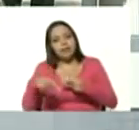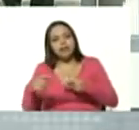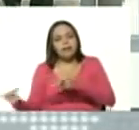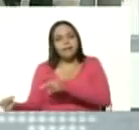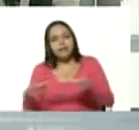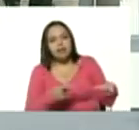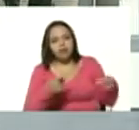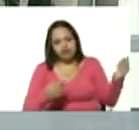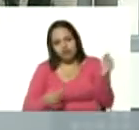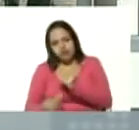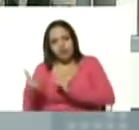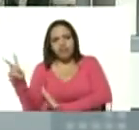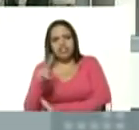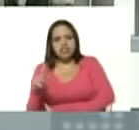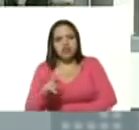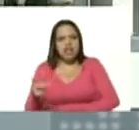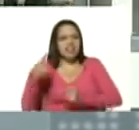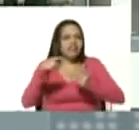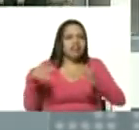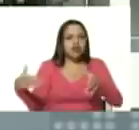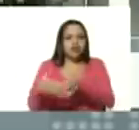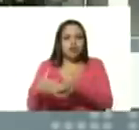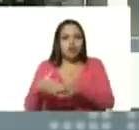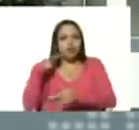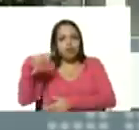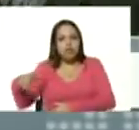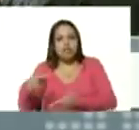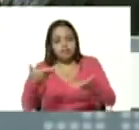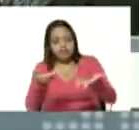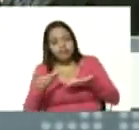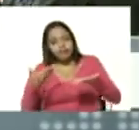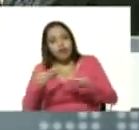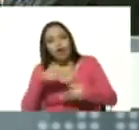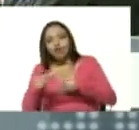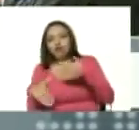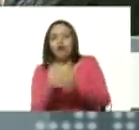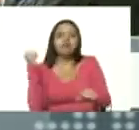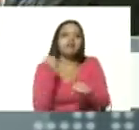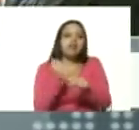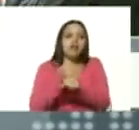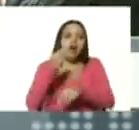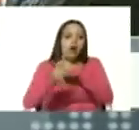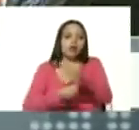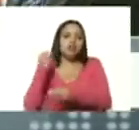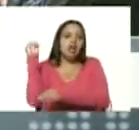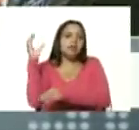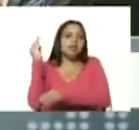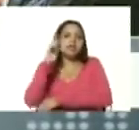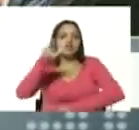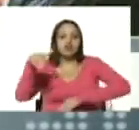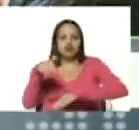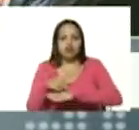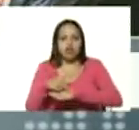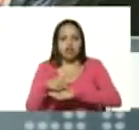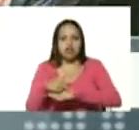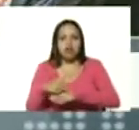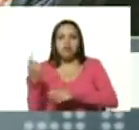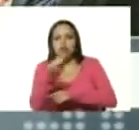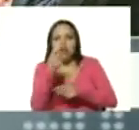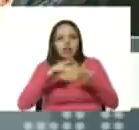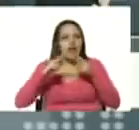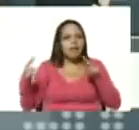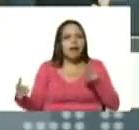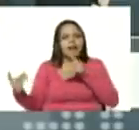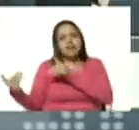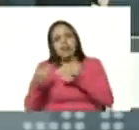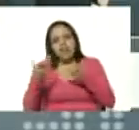actores políticos y reciba todo el trabajo que ha venido realizando hasta ahora la Asamblea Nacional en pro de la paz, el diálogo